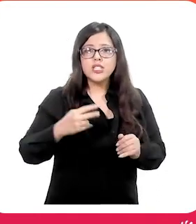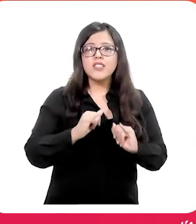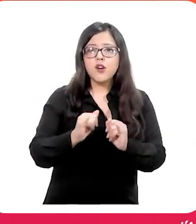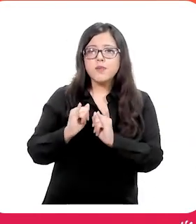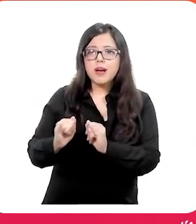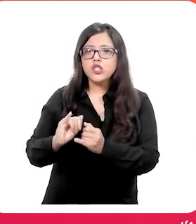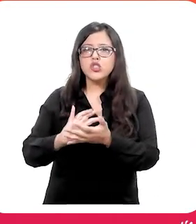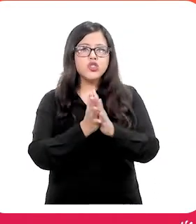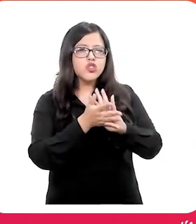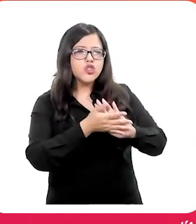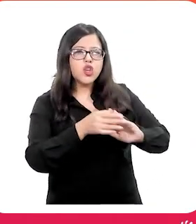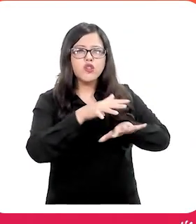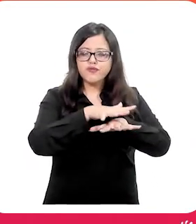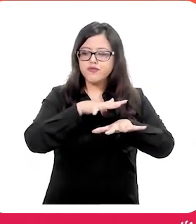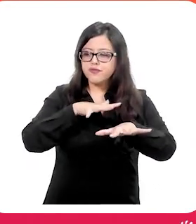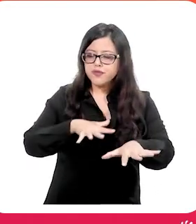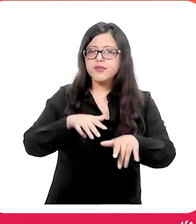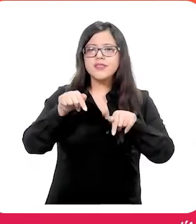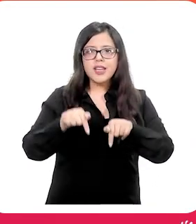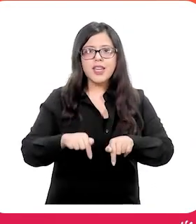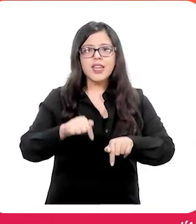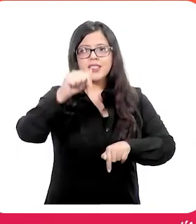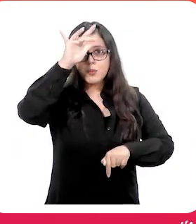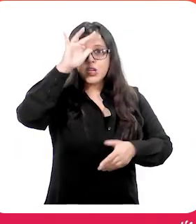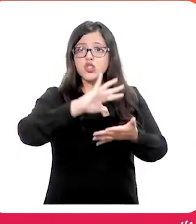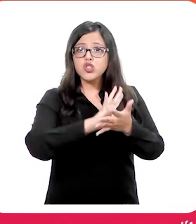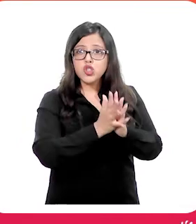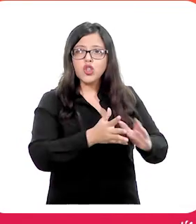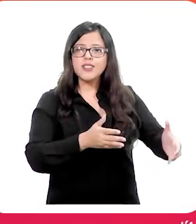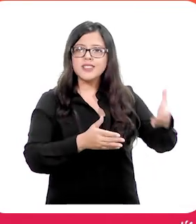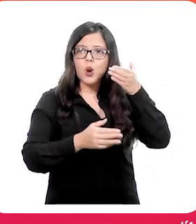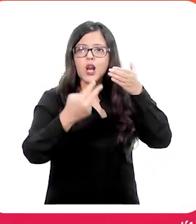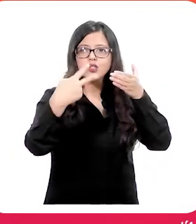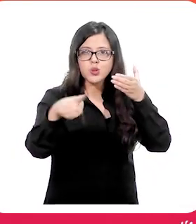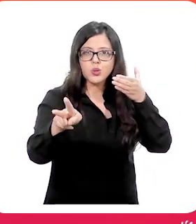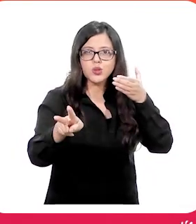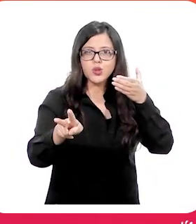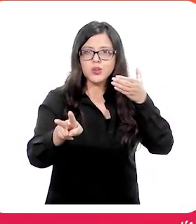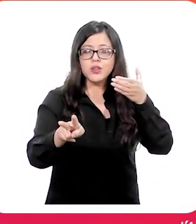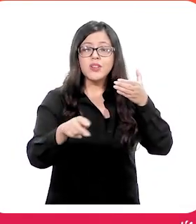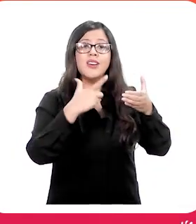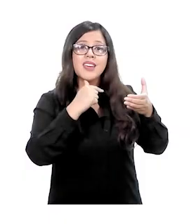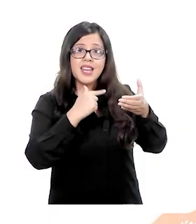de noticias, programas y eventos de Puente Alto, todo desde